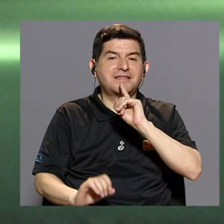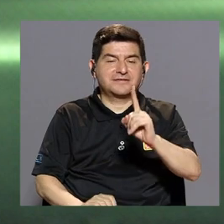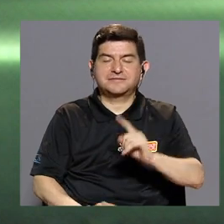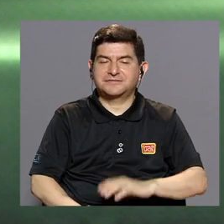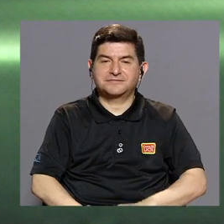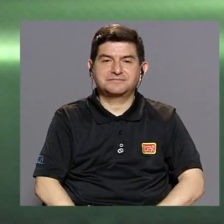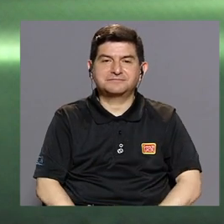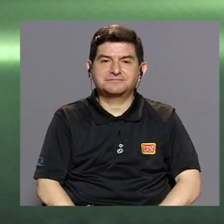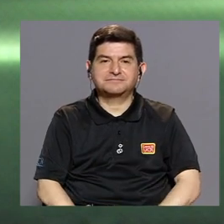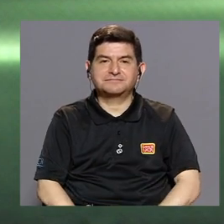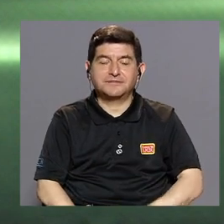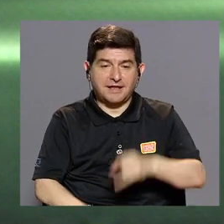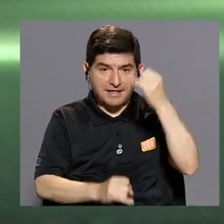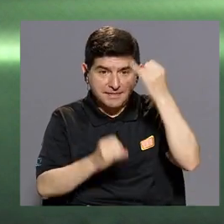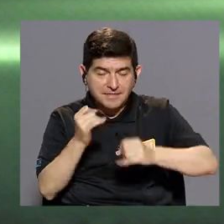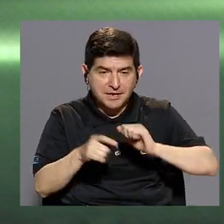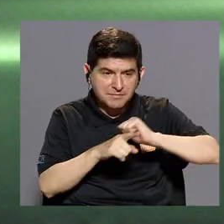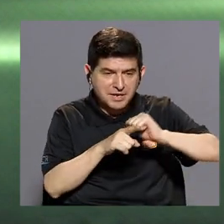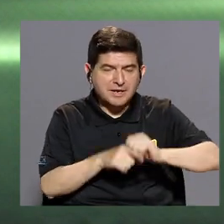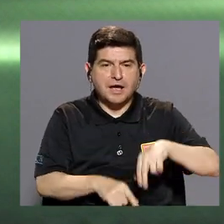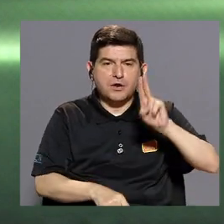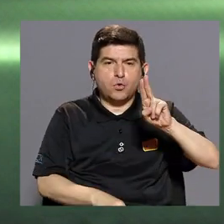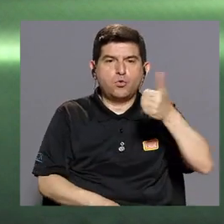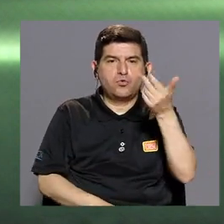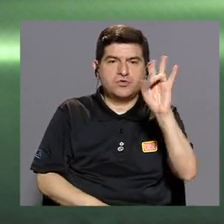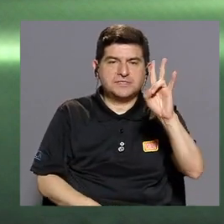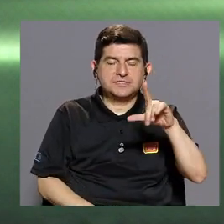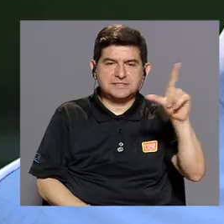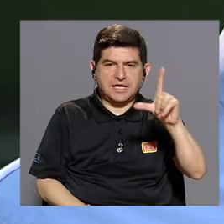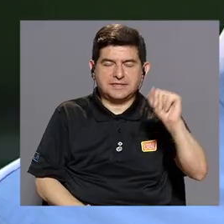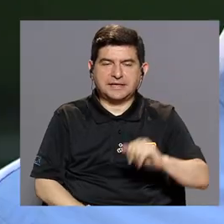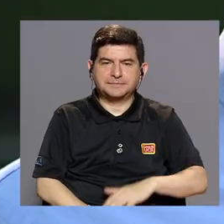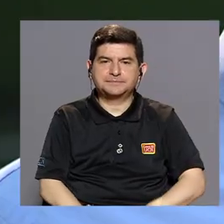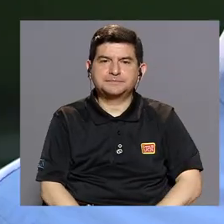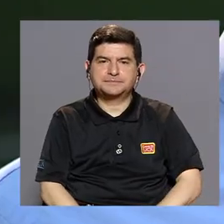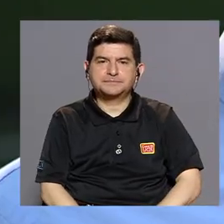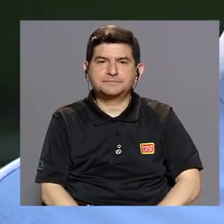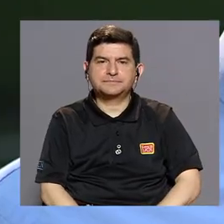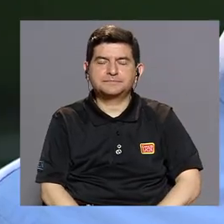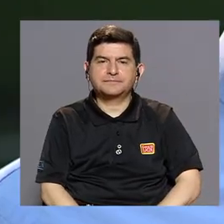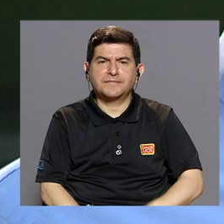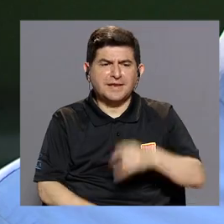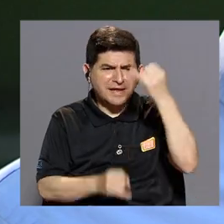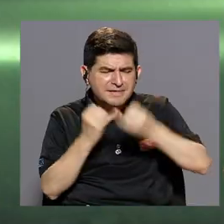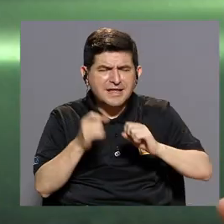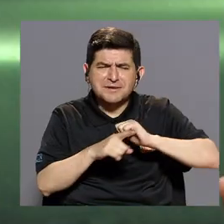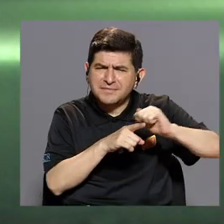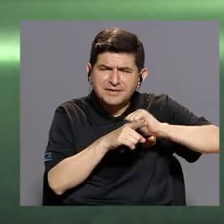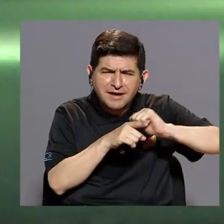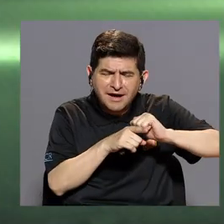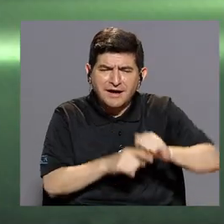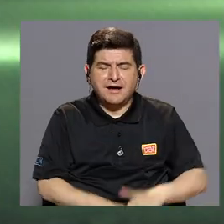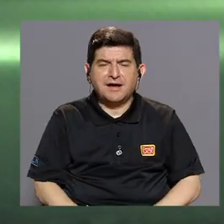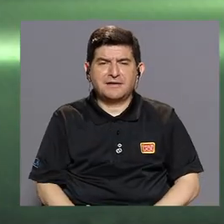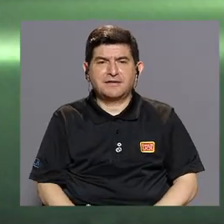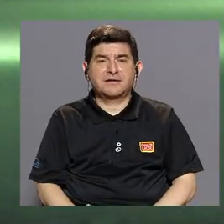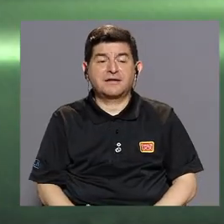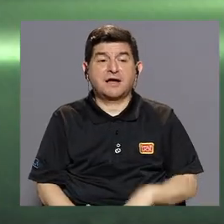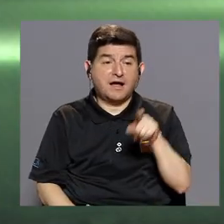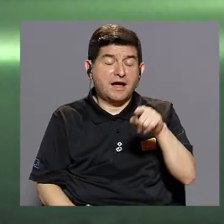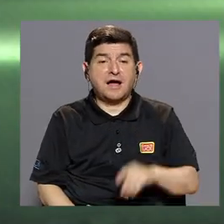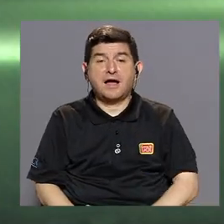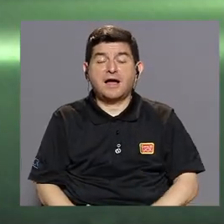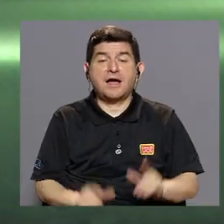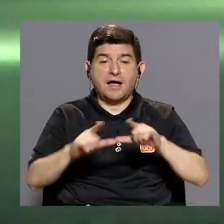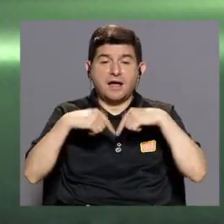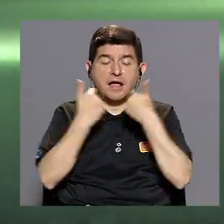había dicho a nadie. Terminamos de entrenar con la U17, un lunes. Y estamos terminando el entrenamiento, termina el entrenamiento y se viene